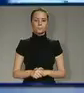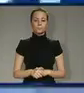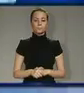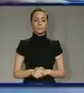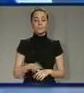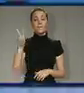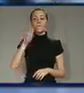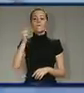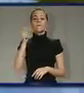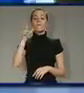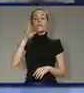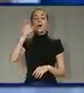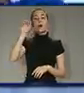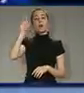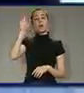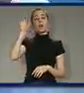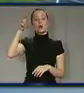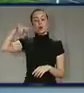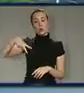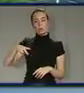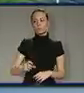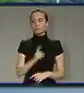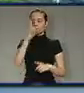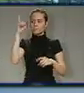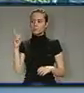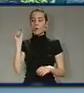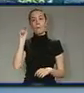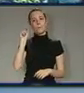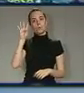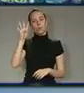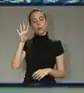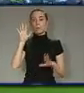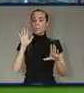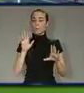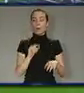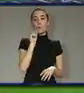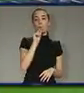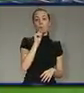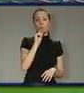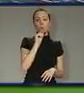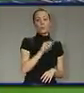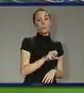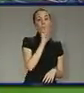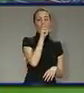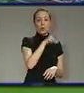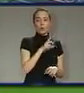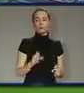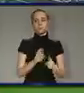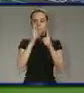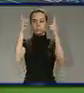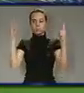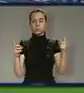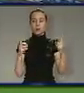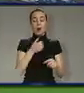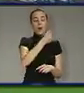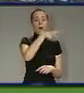veterano Valerón abrió muy pronto el marcador... ...para los locales en el minuto 4... ...pero en el 12 Ángel empataba... ...al aprovechar una serie